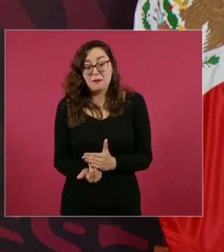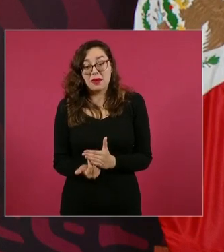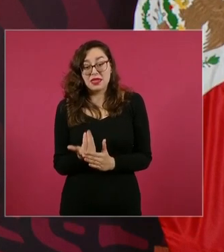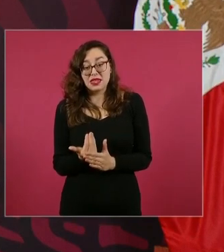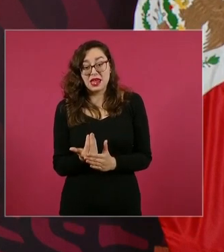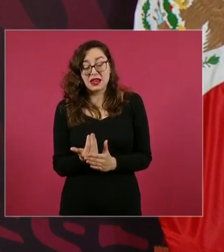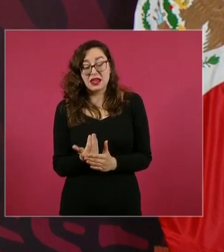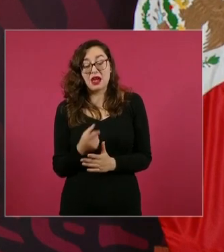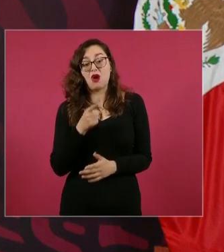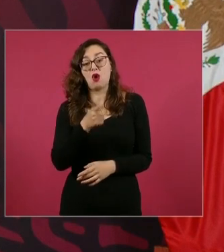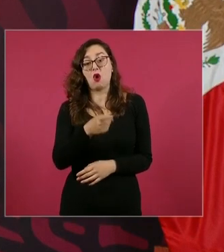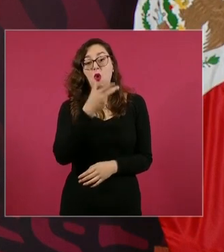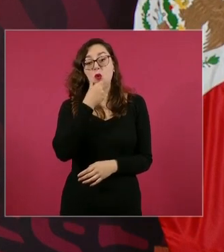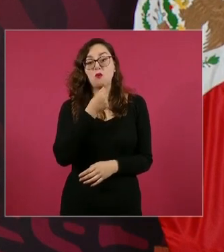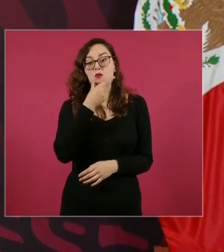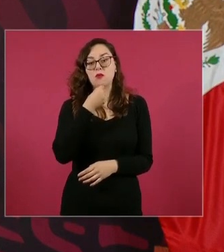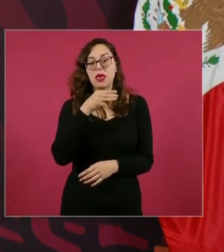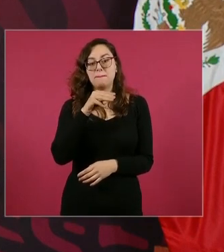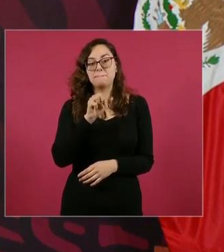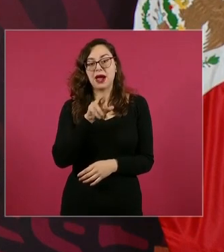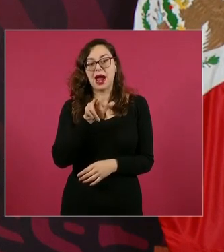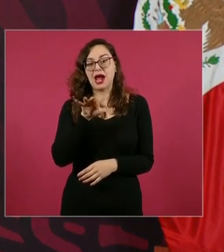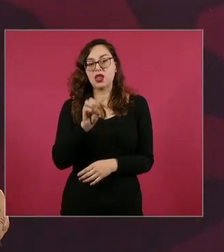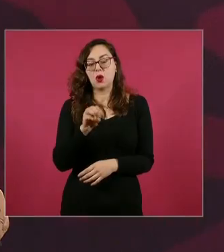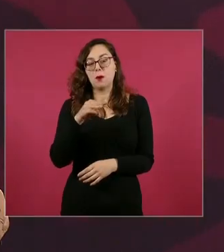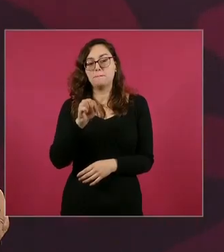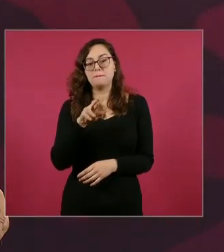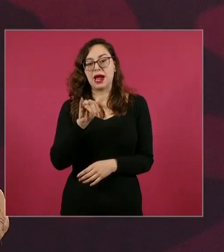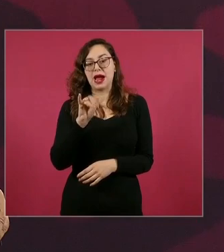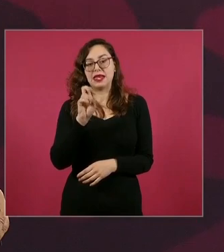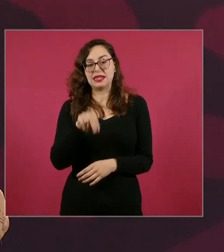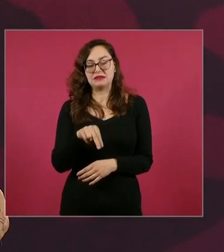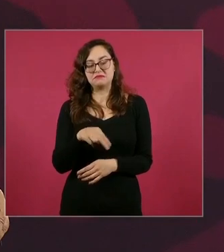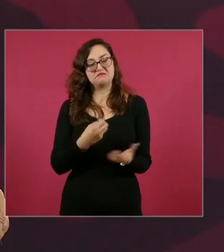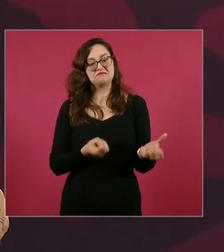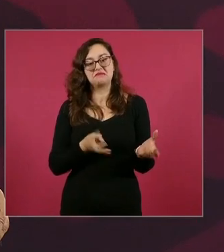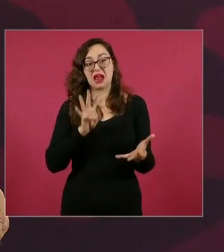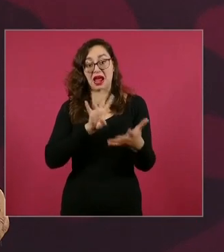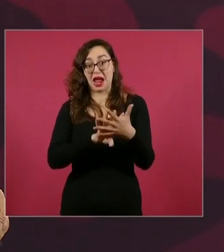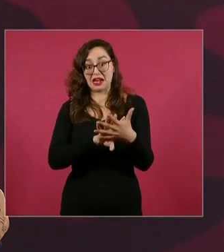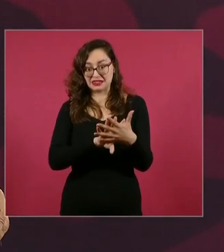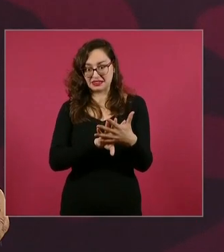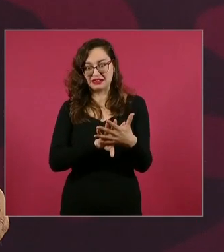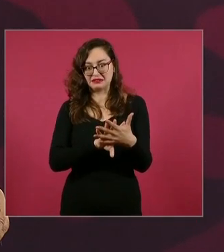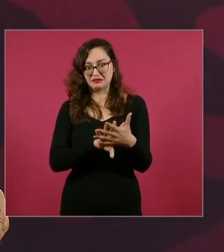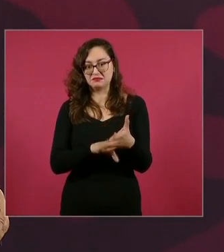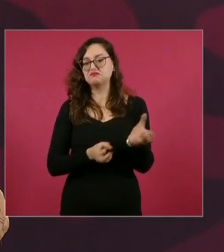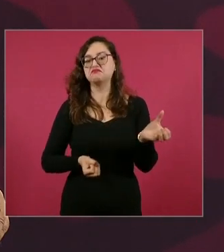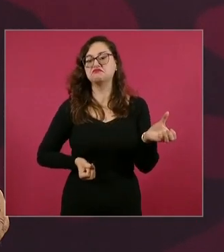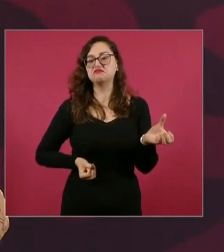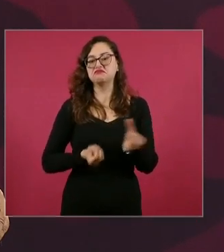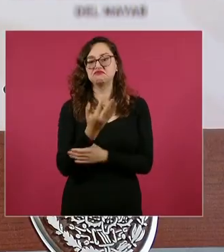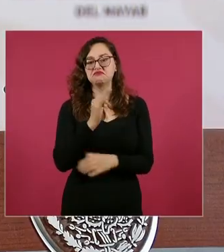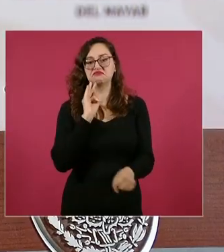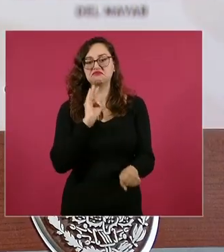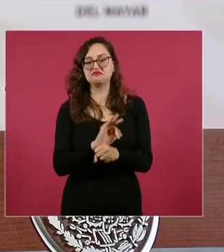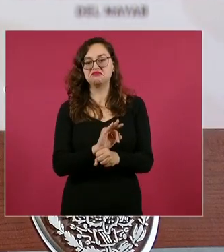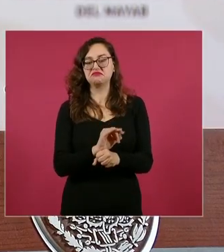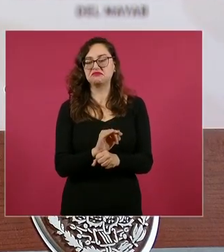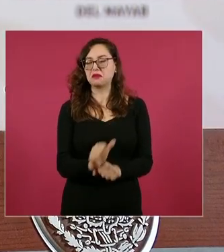a Mario Marín un juez Y eso es lo que quiere